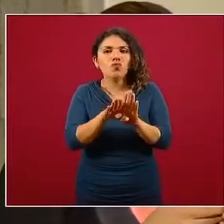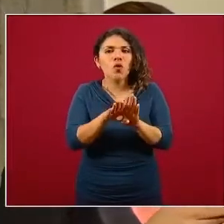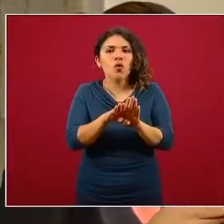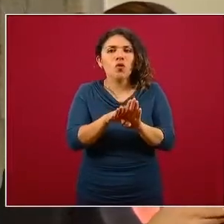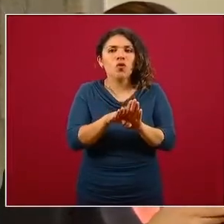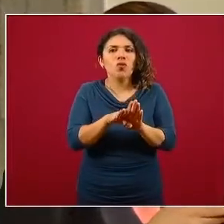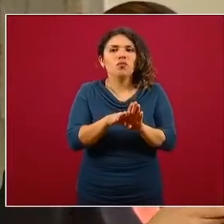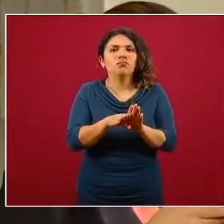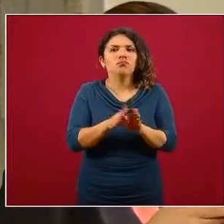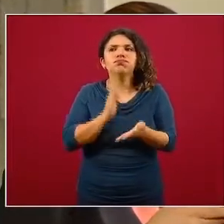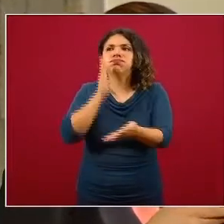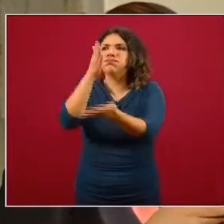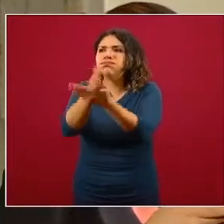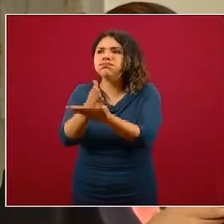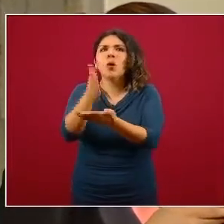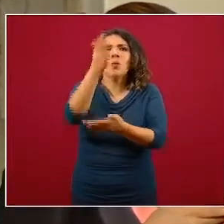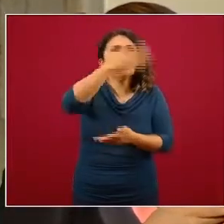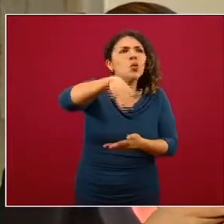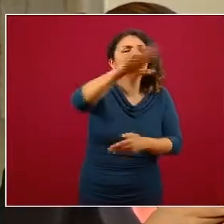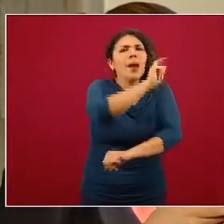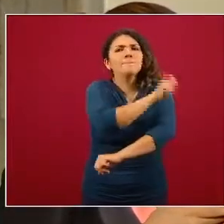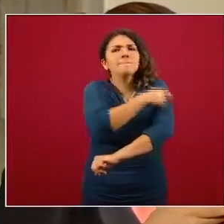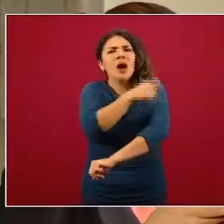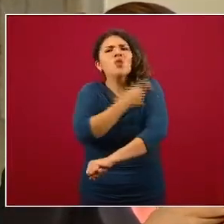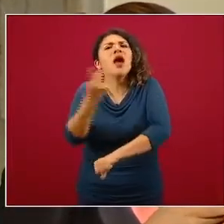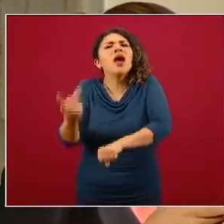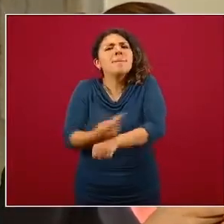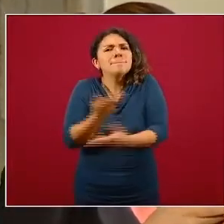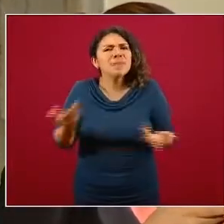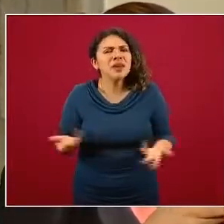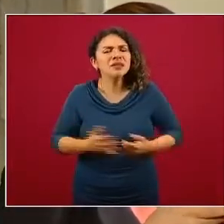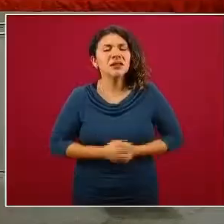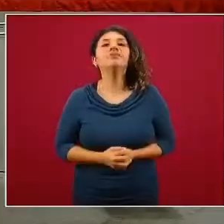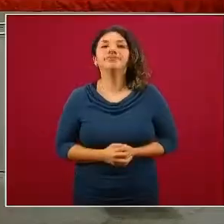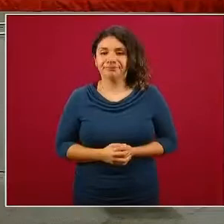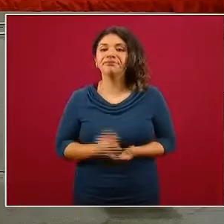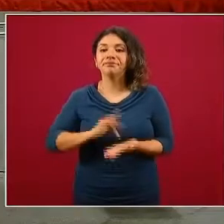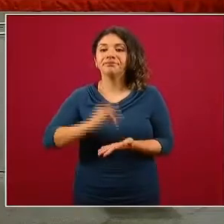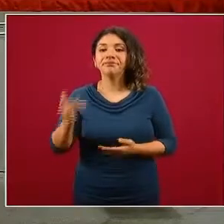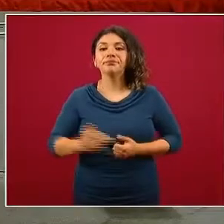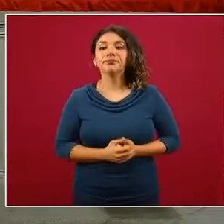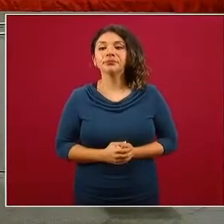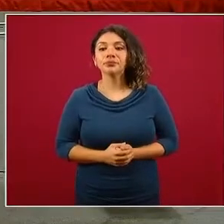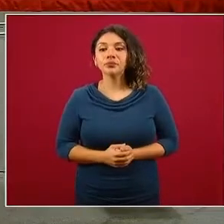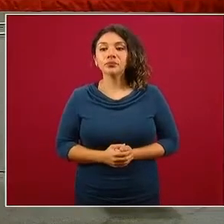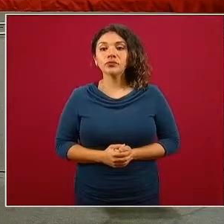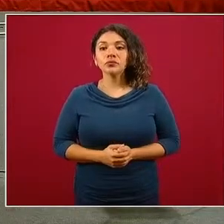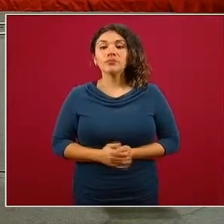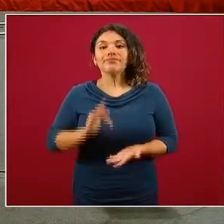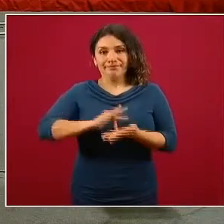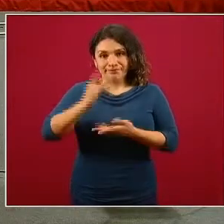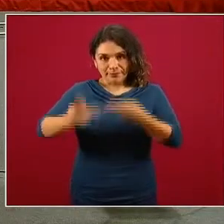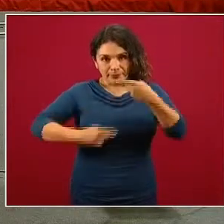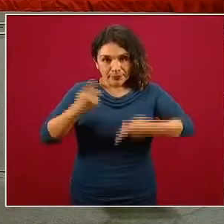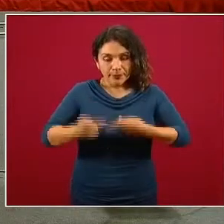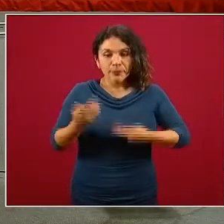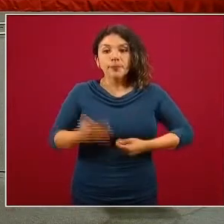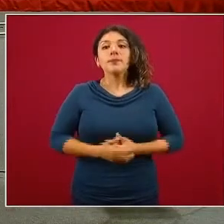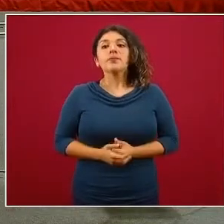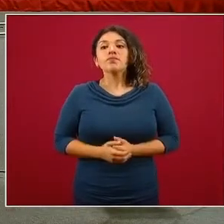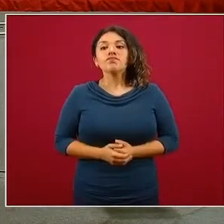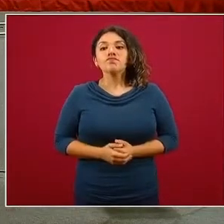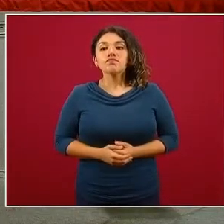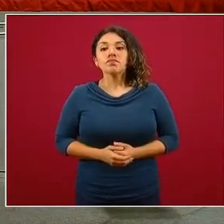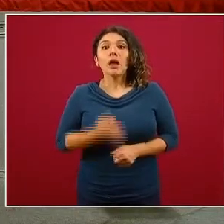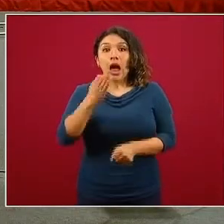un ambulantaje buscando las vacunas. ¿Qué está pasando en ese caso? Muchas gracias. Gracias, doctor. Por su pregunta.